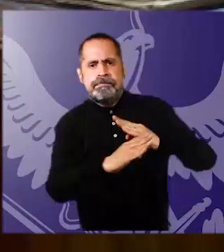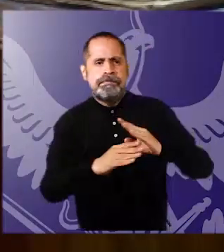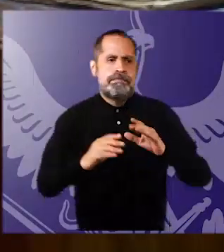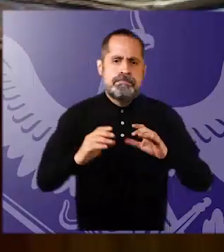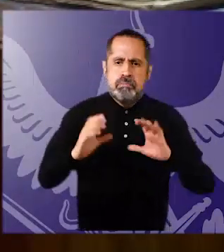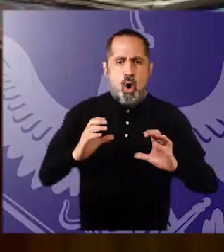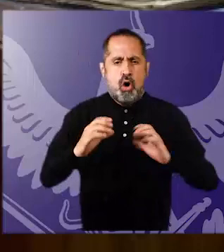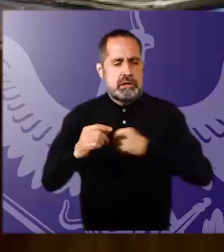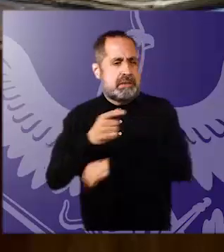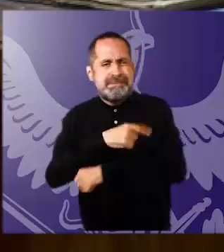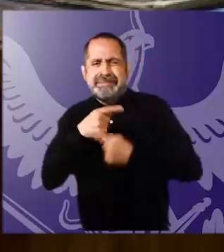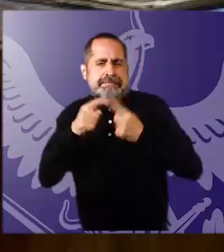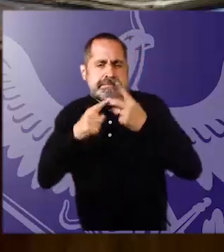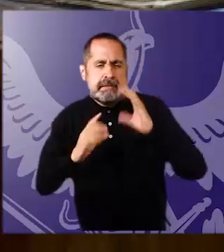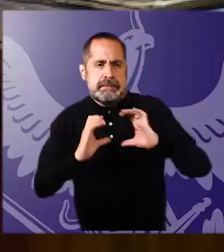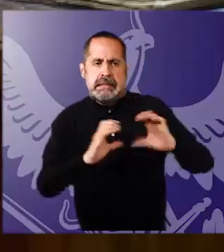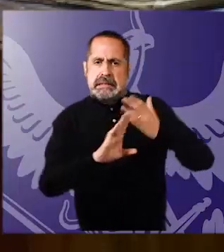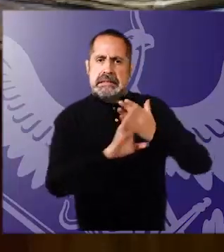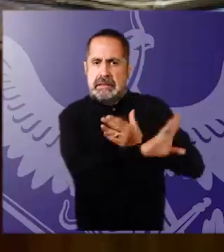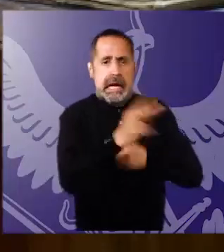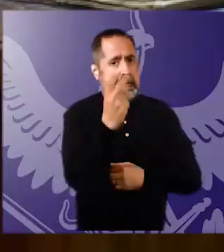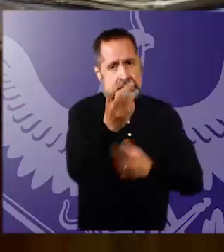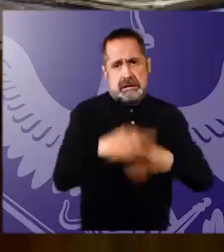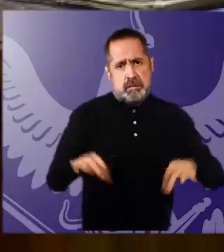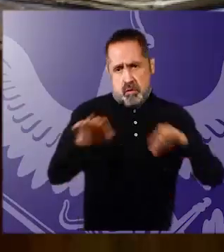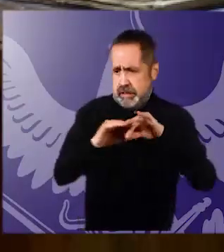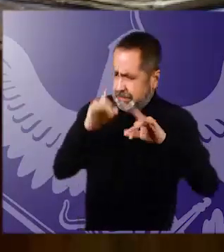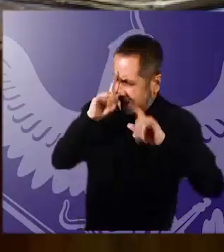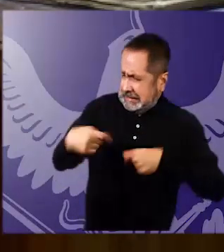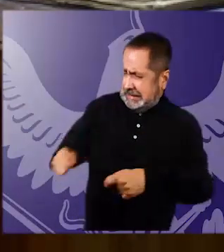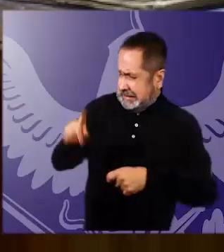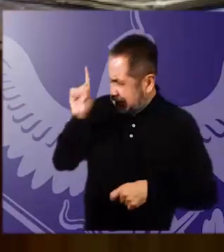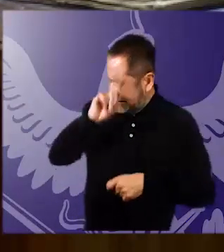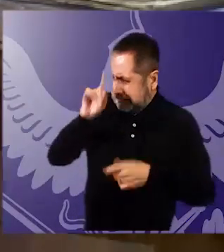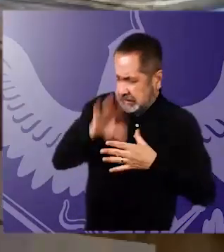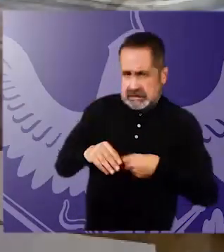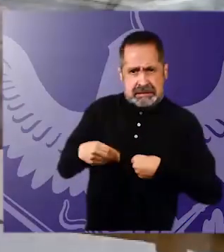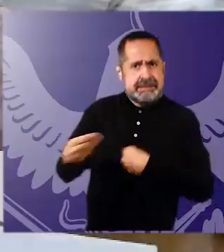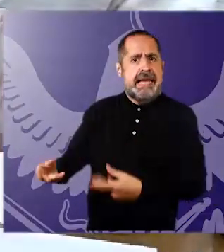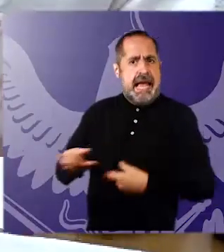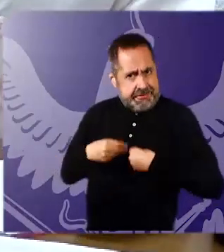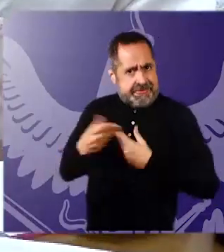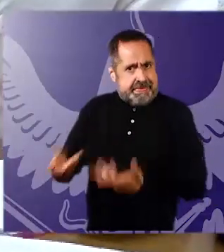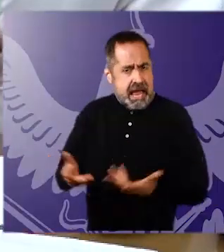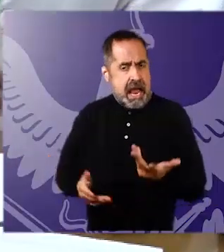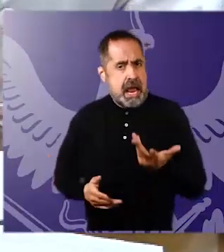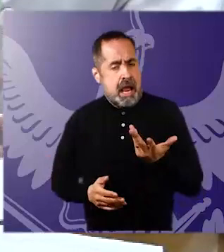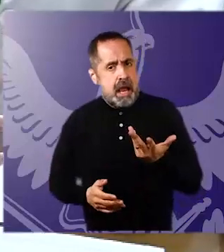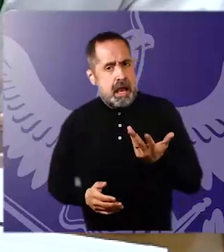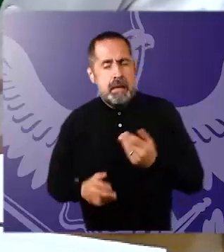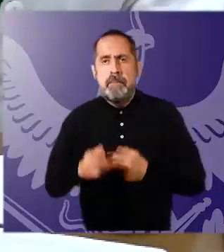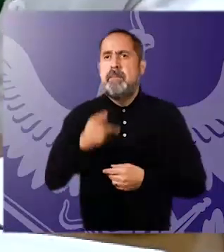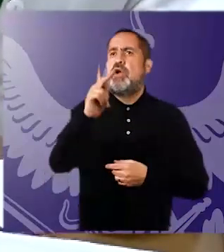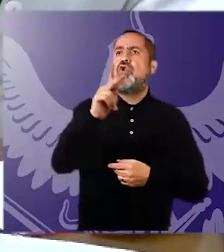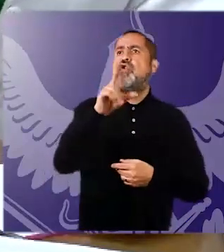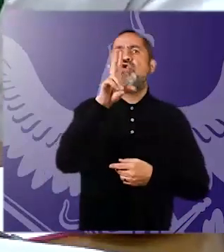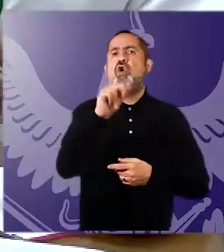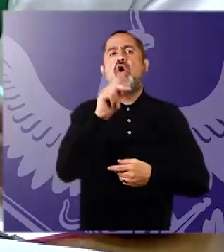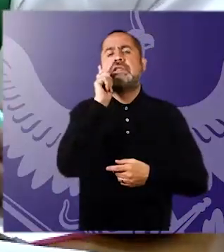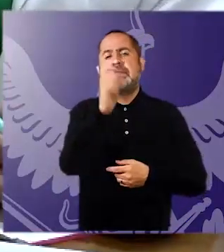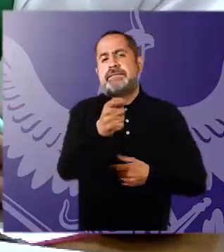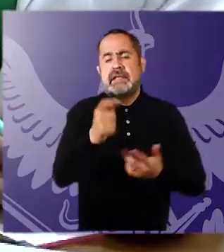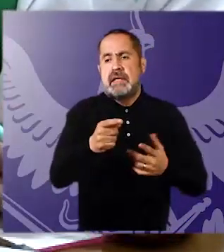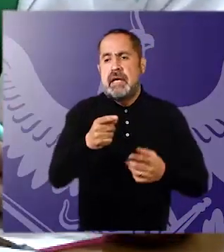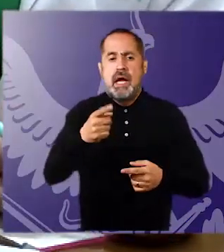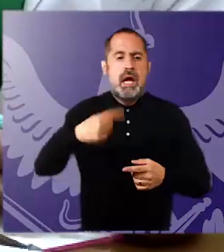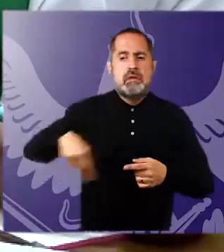métodos anticonceptivos son dos pilares en la prevención del embarazo en la adolescencia. Sin embargo, no